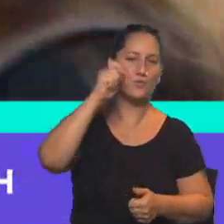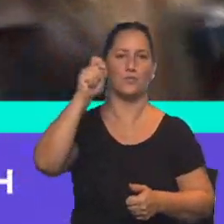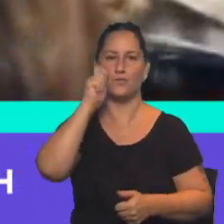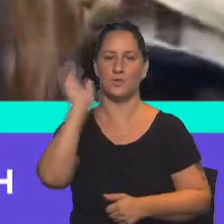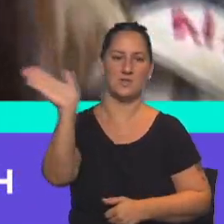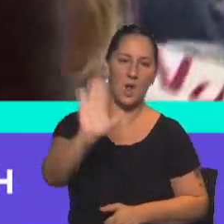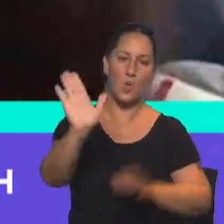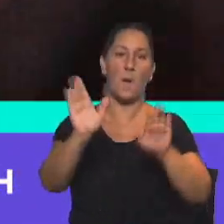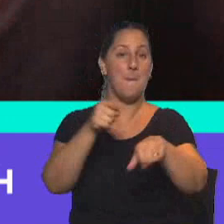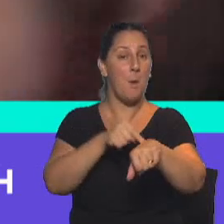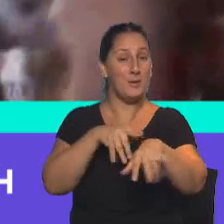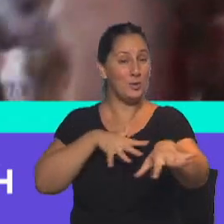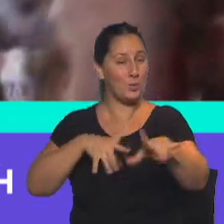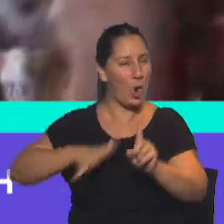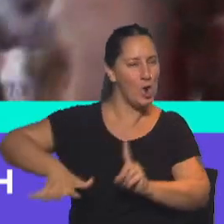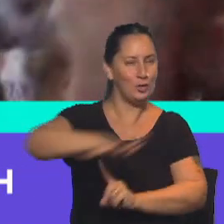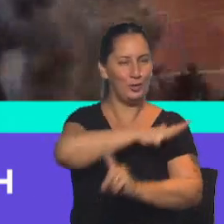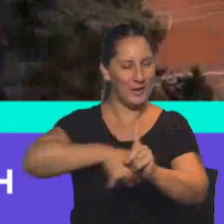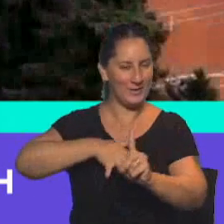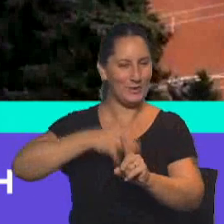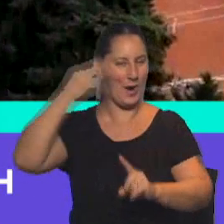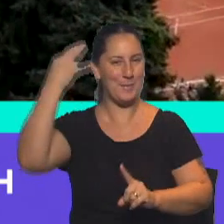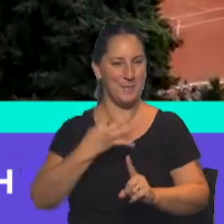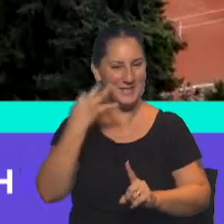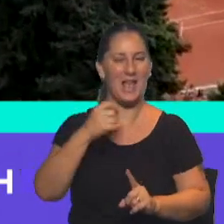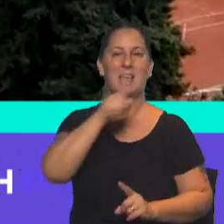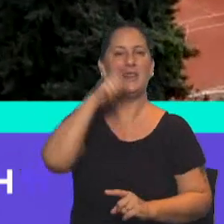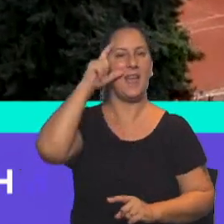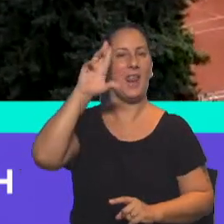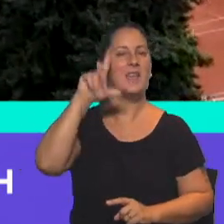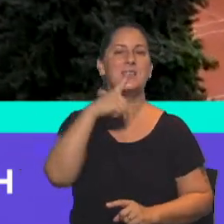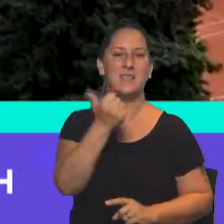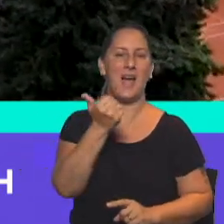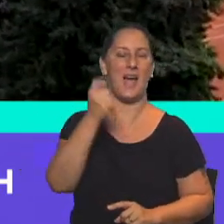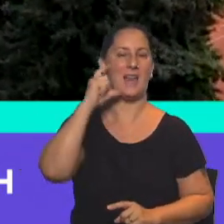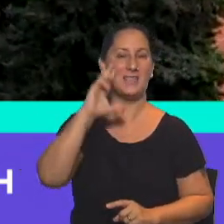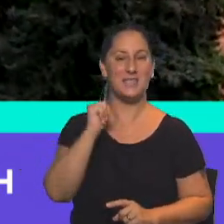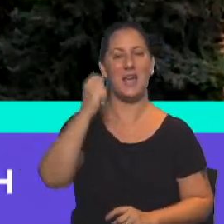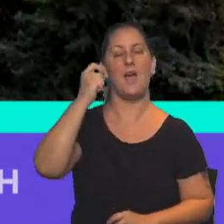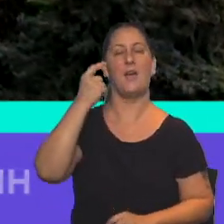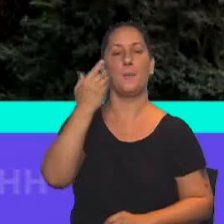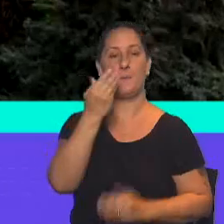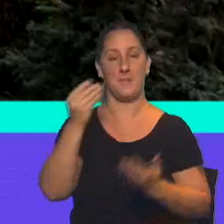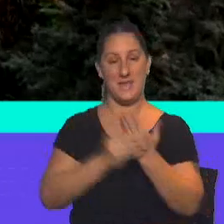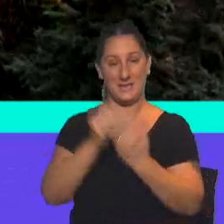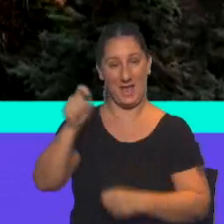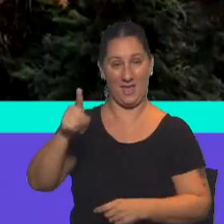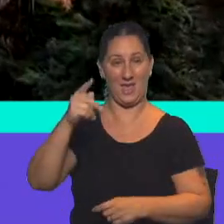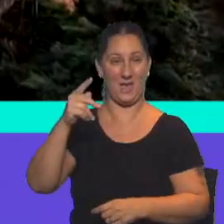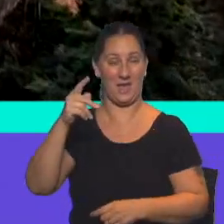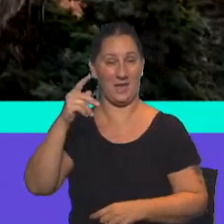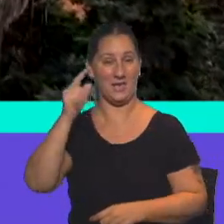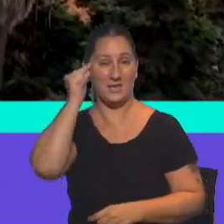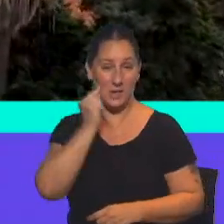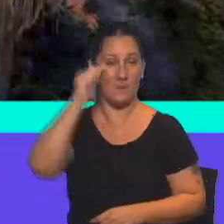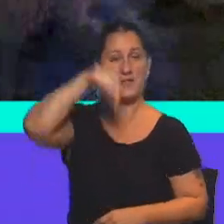un contexto muy particular. Vemos también a Teresa García, que fue ministra de Gobierno de Kicillof y ahora senadora provincial, y ahí vemos